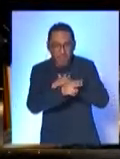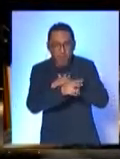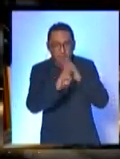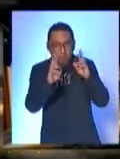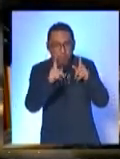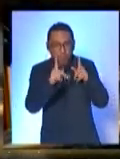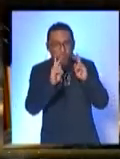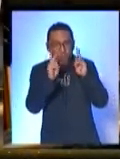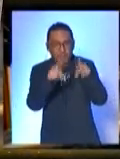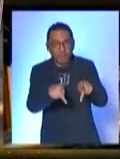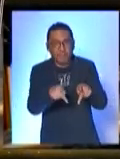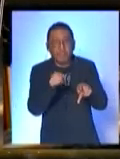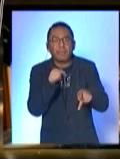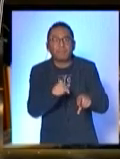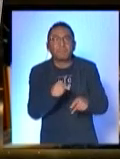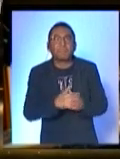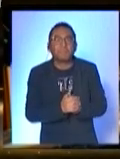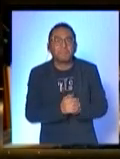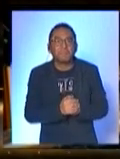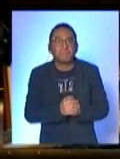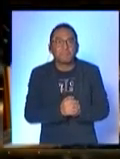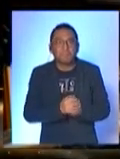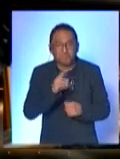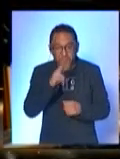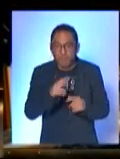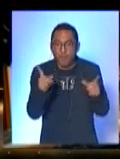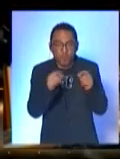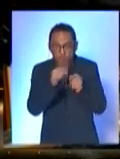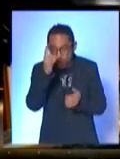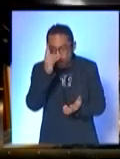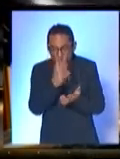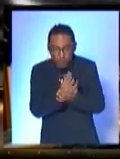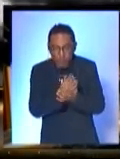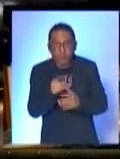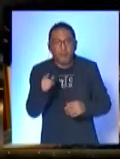el puente, pues la verdad solamente los peritos